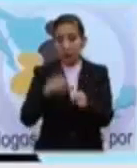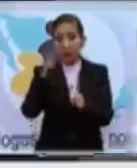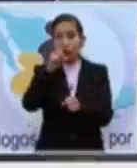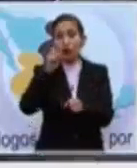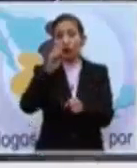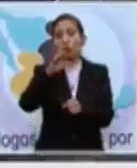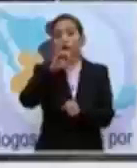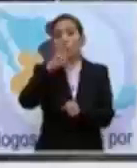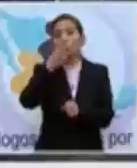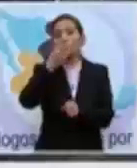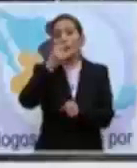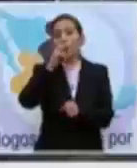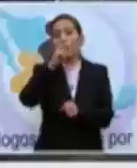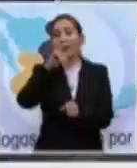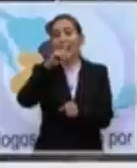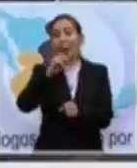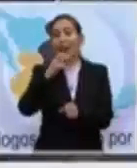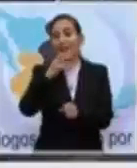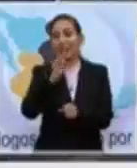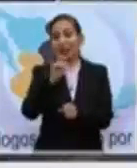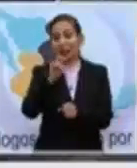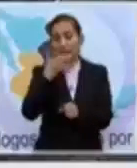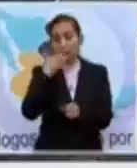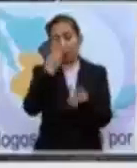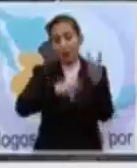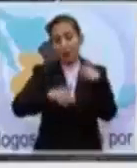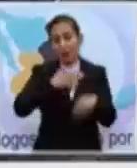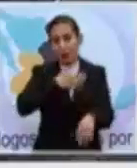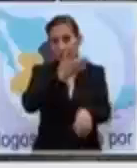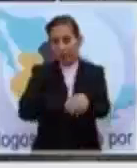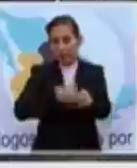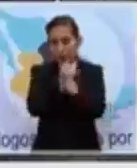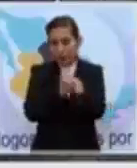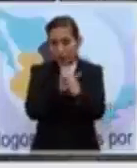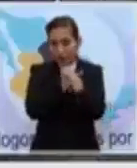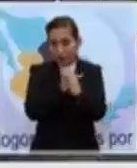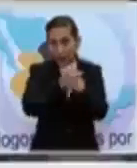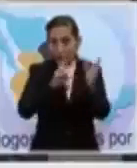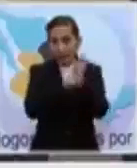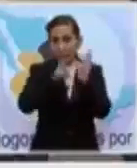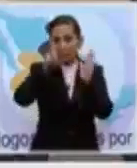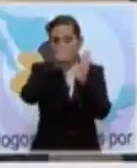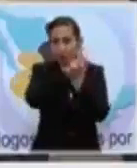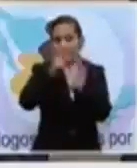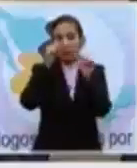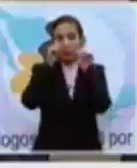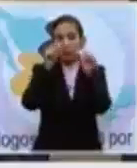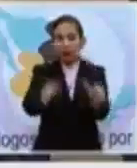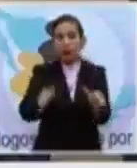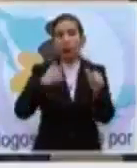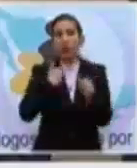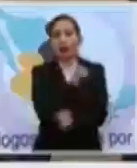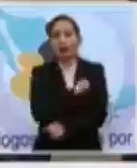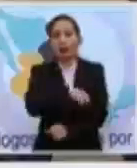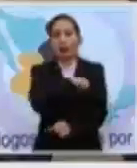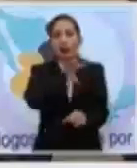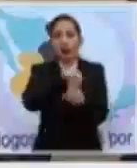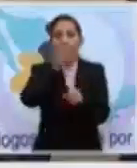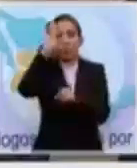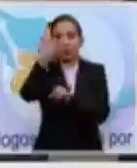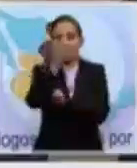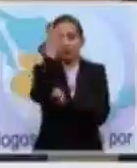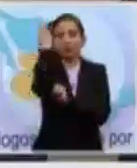el doctor Gustavo Leal Fernández. Bienvenido, buenas tardes, investigador del Departamento de Atención a la Salud de la